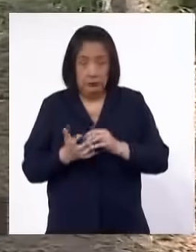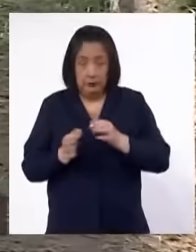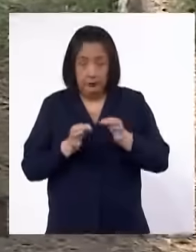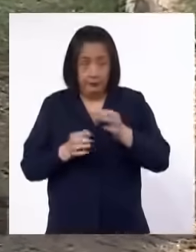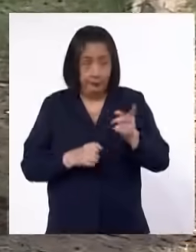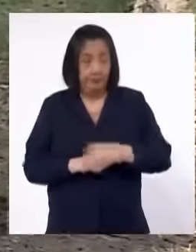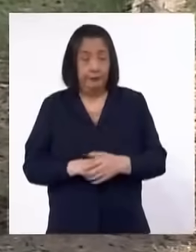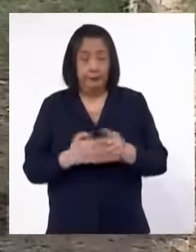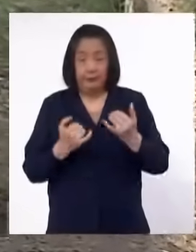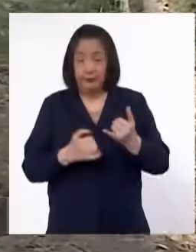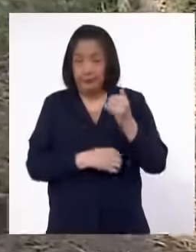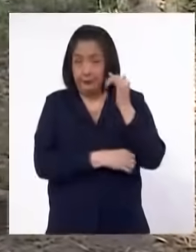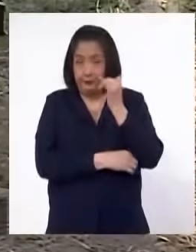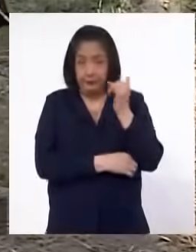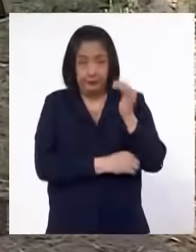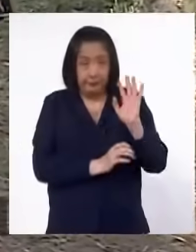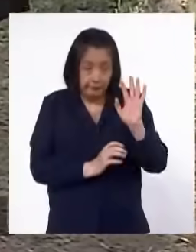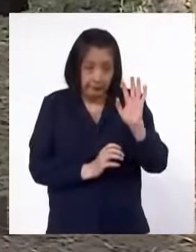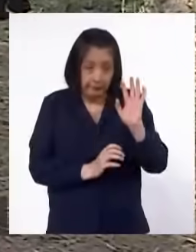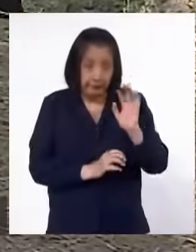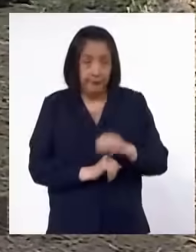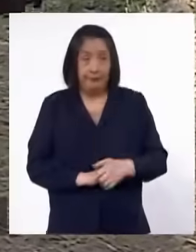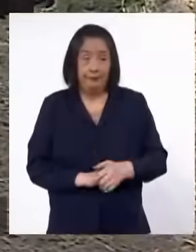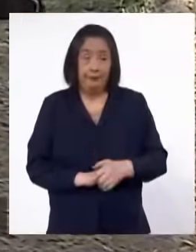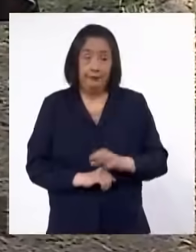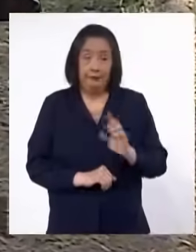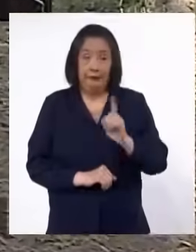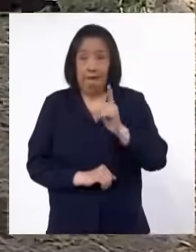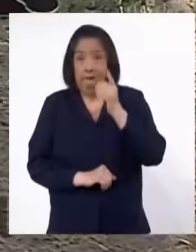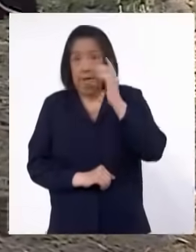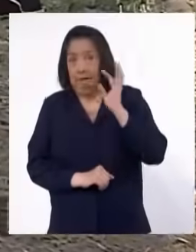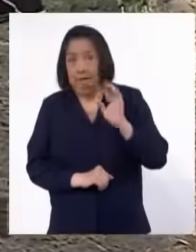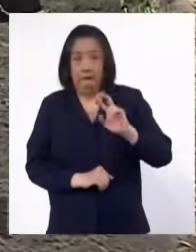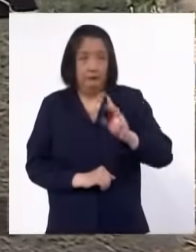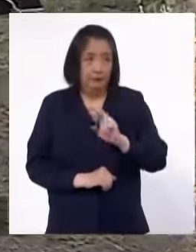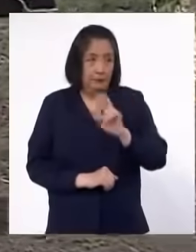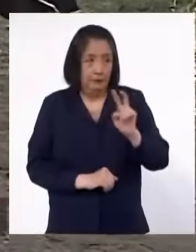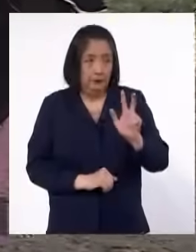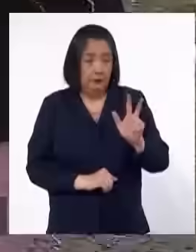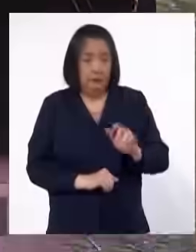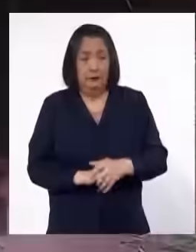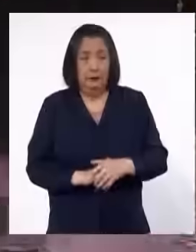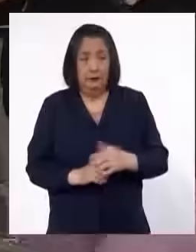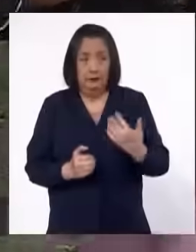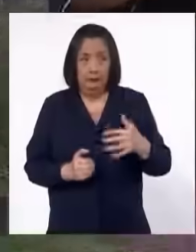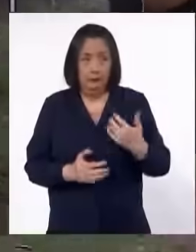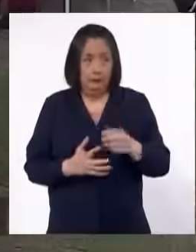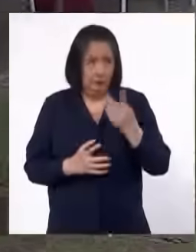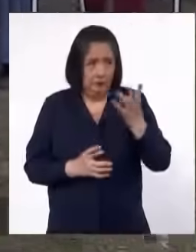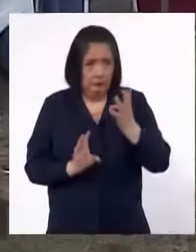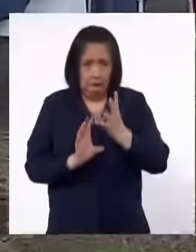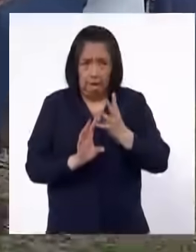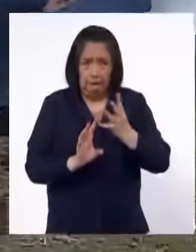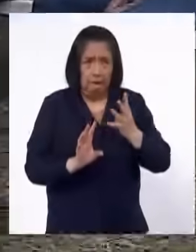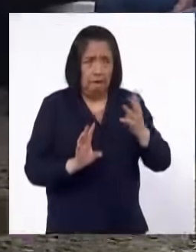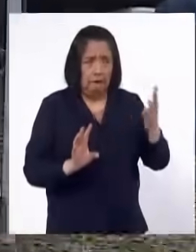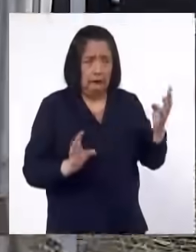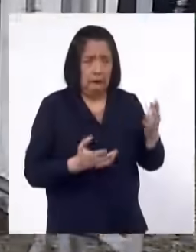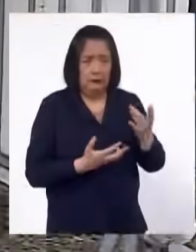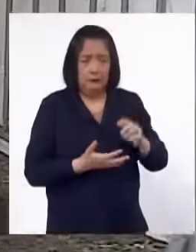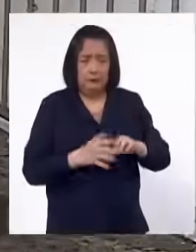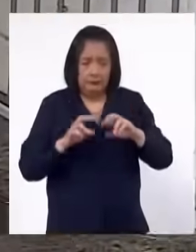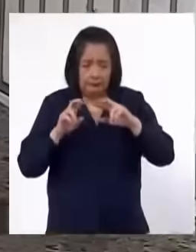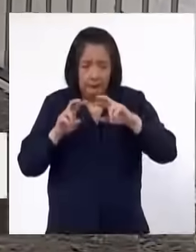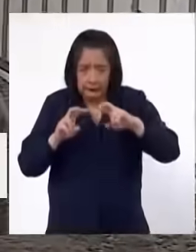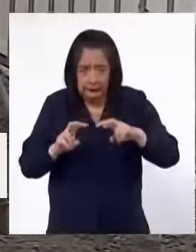estamos transmitiendo algo que parece utópico, estando 2023. Hay una larga fila de personas esperando tamizaje